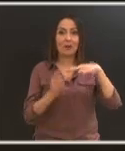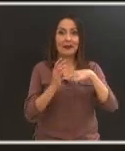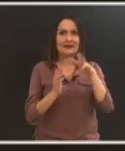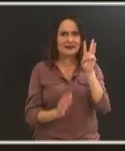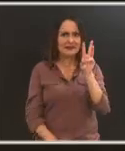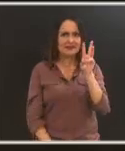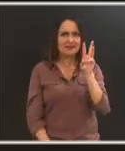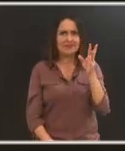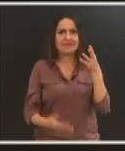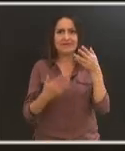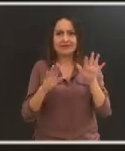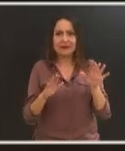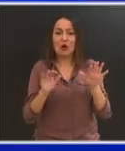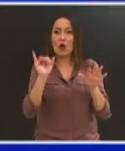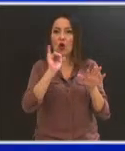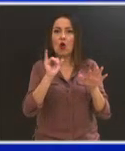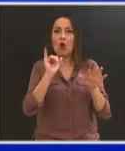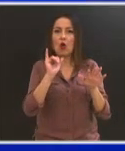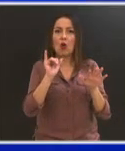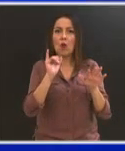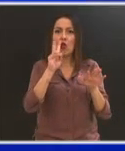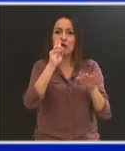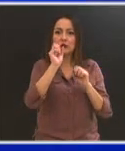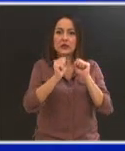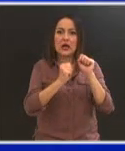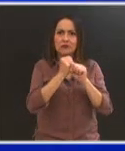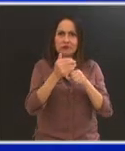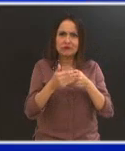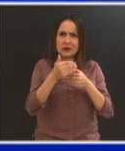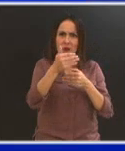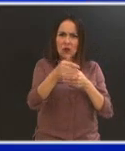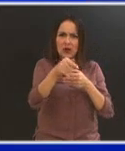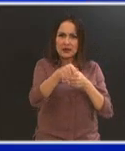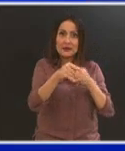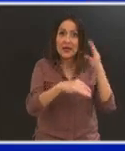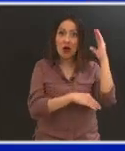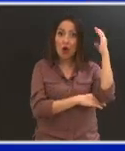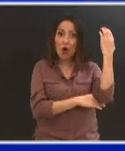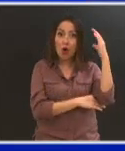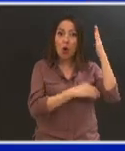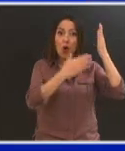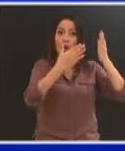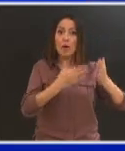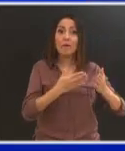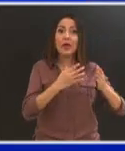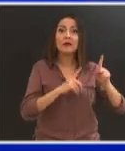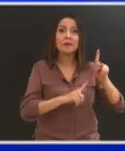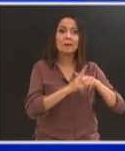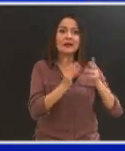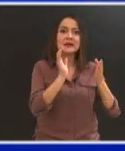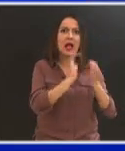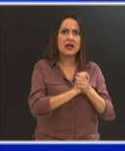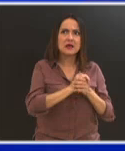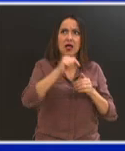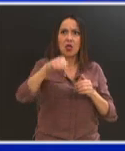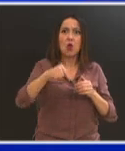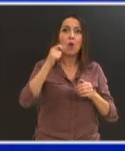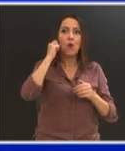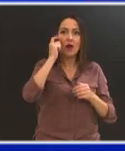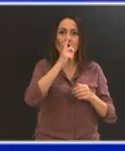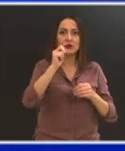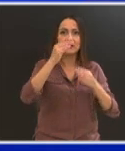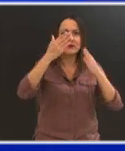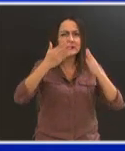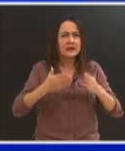2006. Prácticamente como un reloj. 2 años después, este colombiano que aparece casado con una mujer costarricense